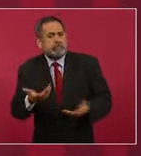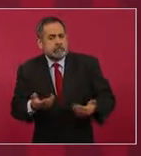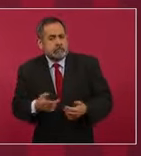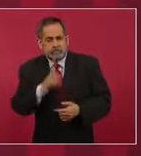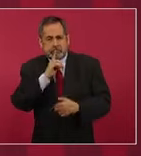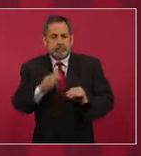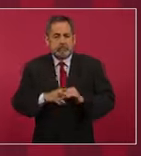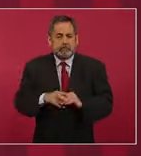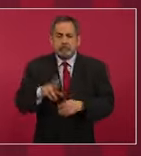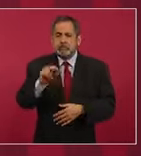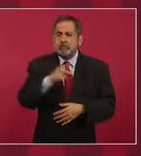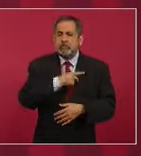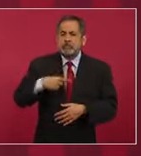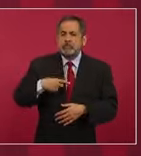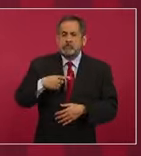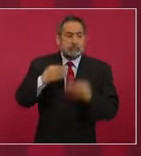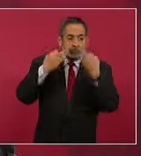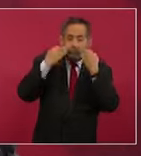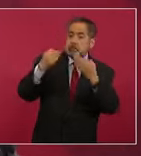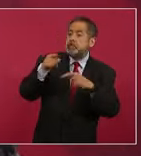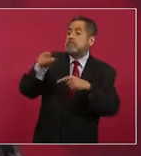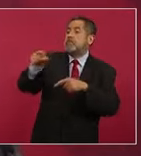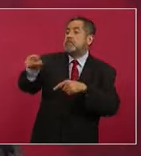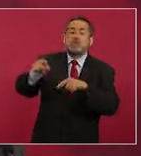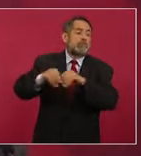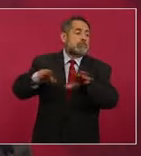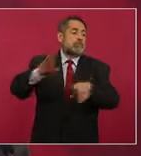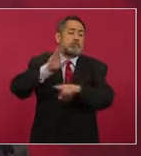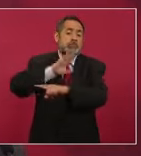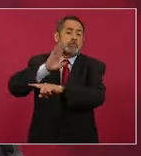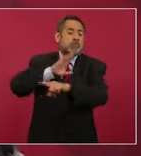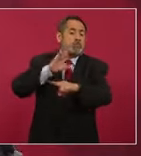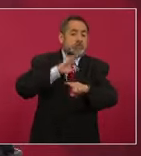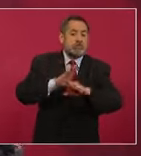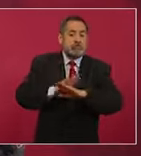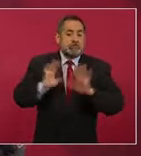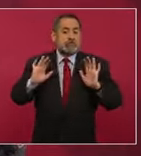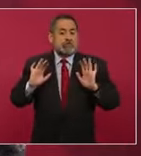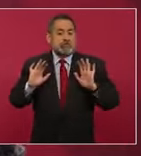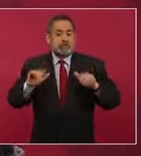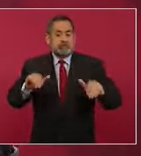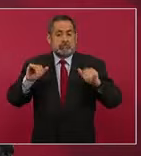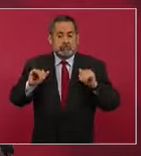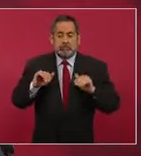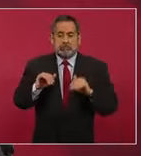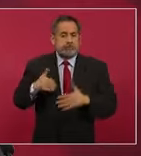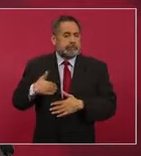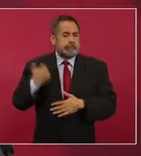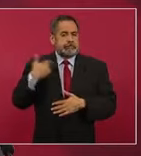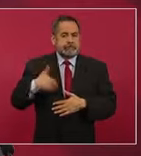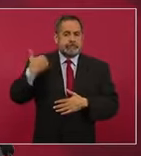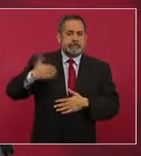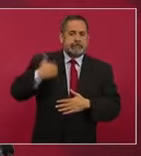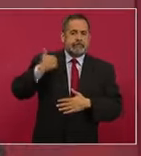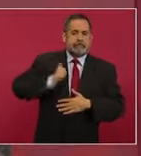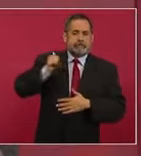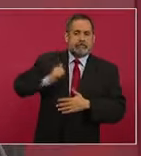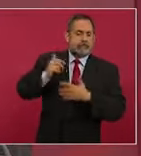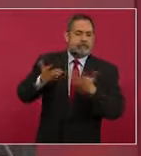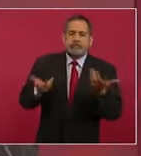porque no es nada más estar administrando el conflicto, viviendo del conflicto y